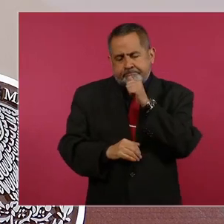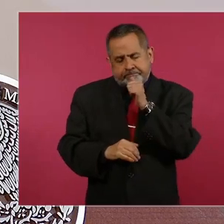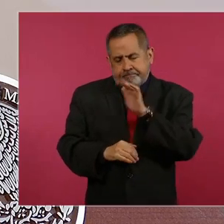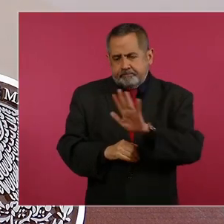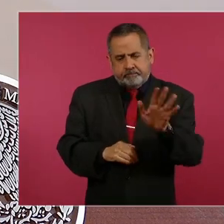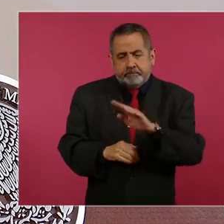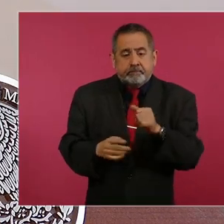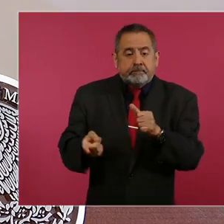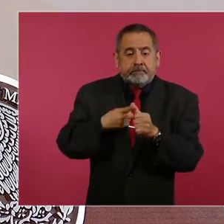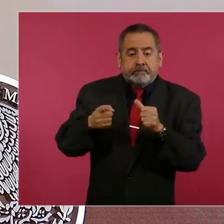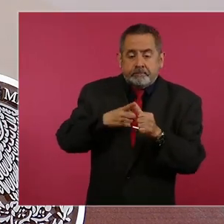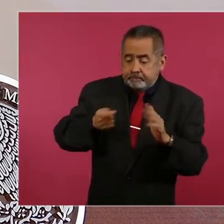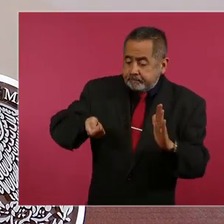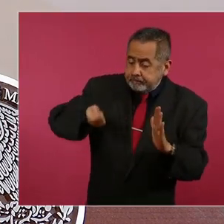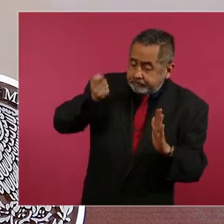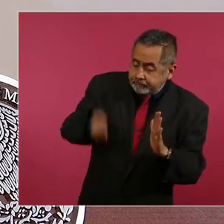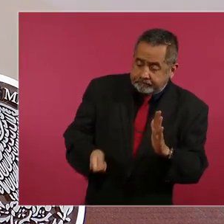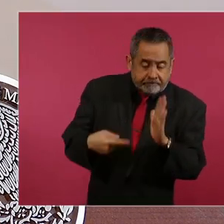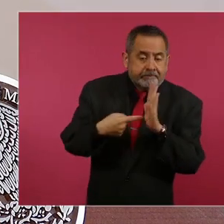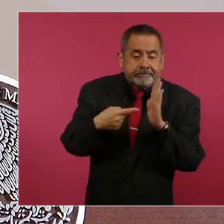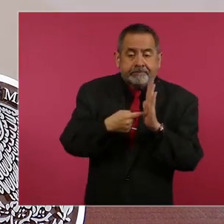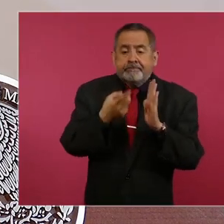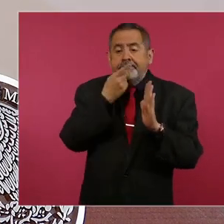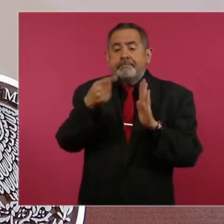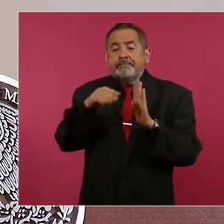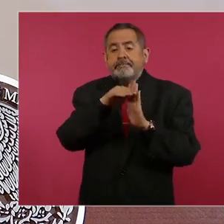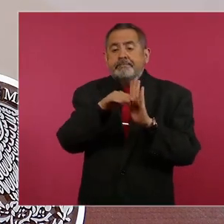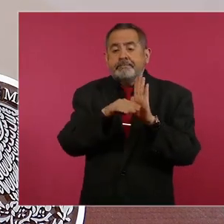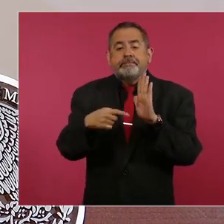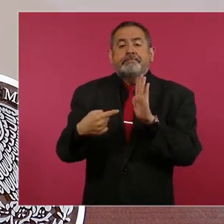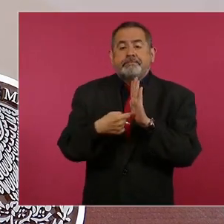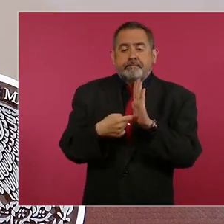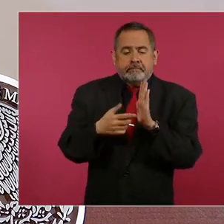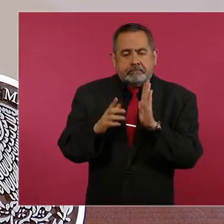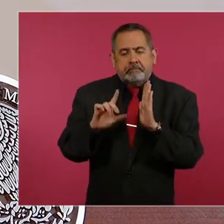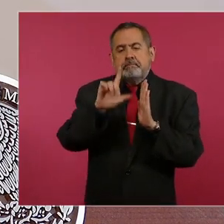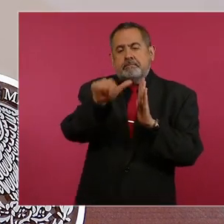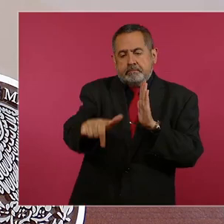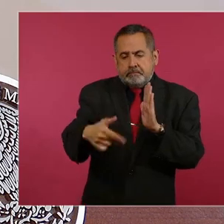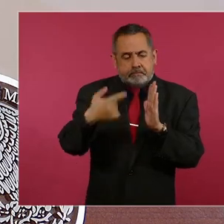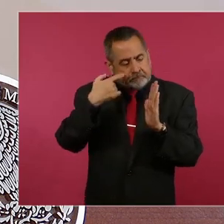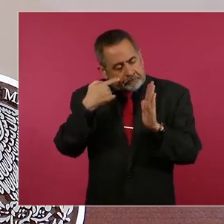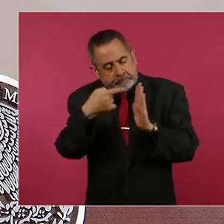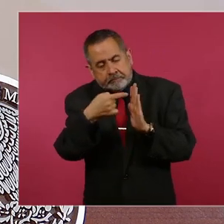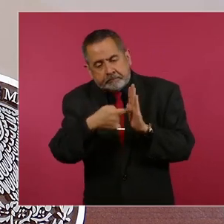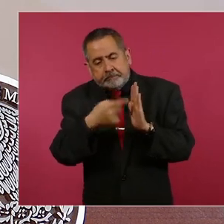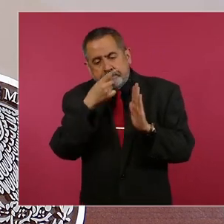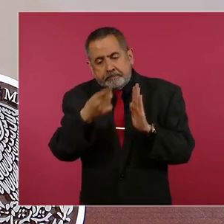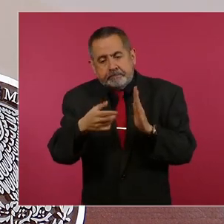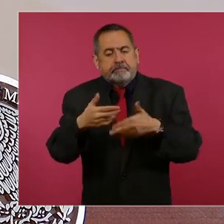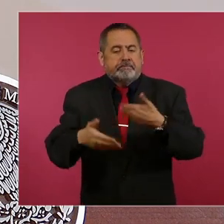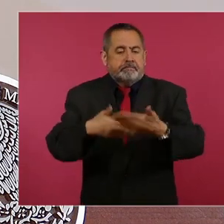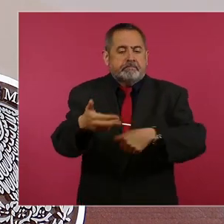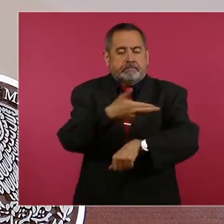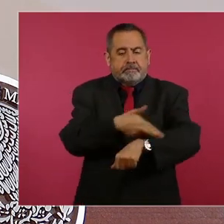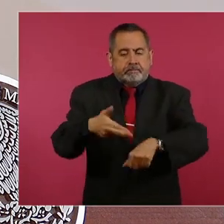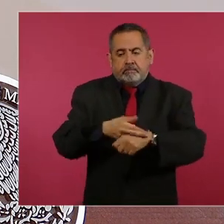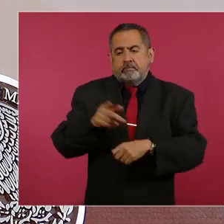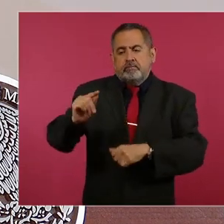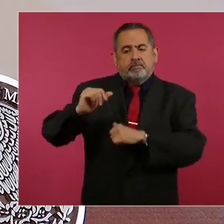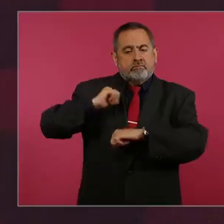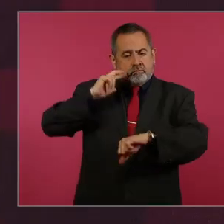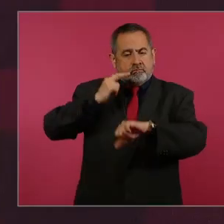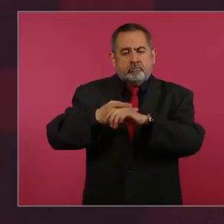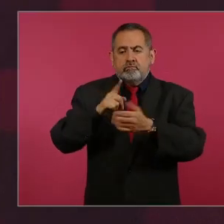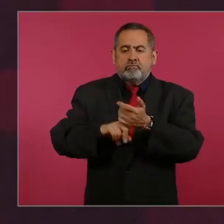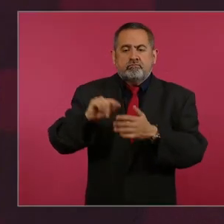definitiva en sus asuntos, en tribunal colegiado y entonces procedería, entonces sí, la autoridad fiscal tiene